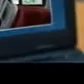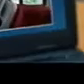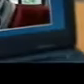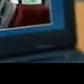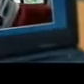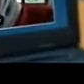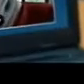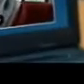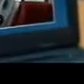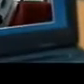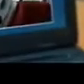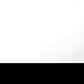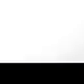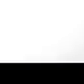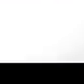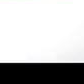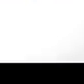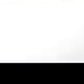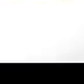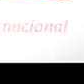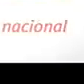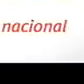Internet.